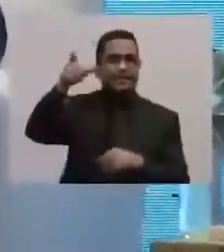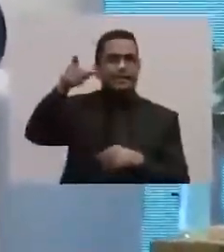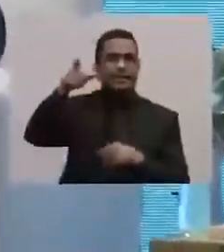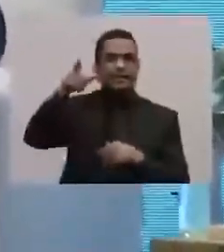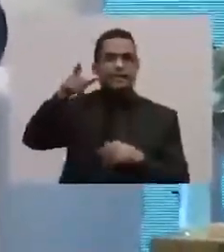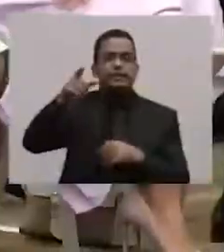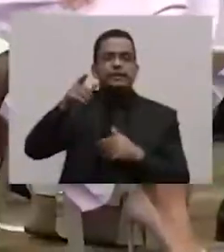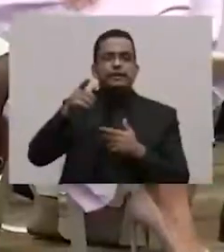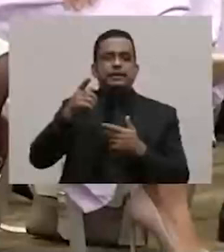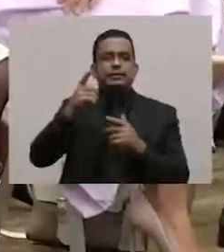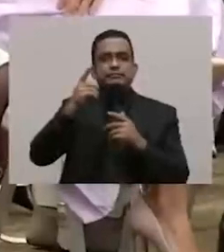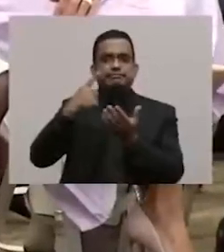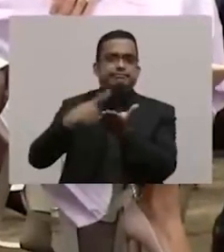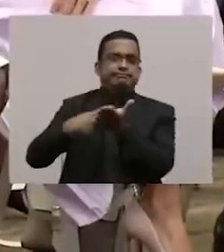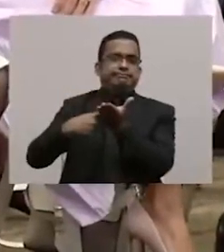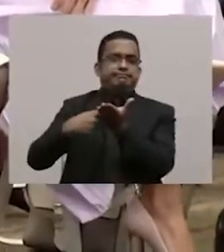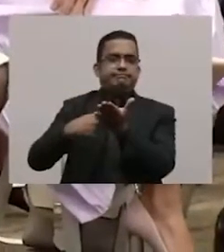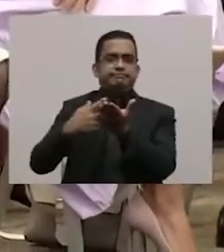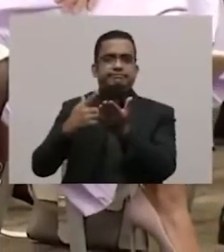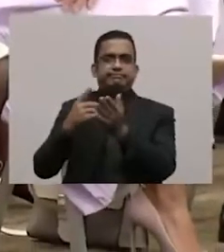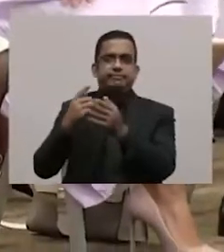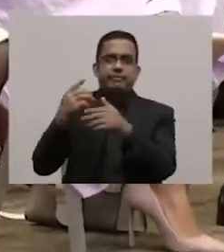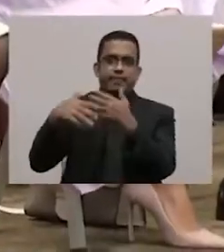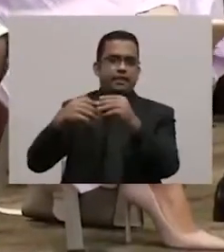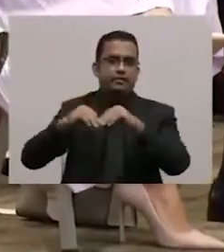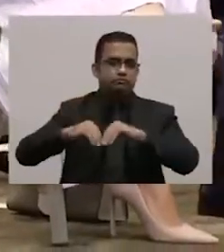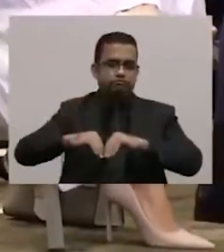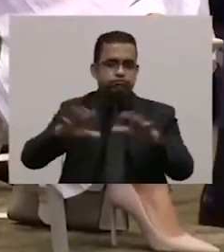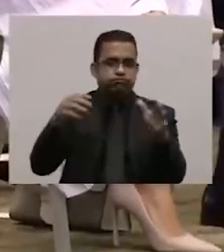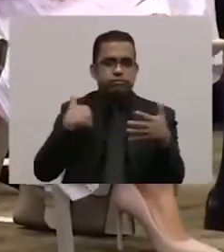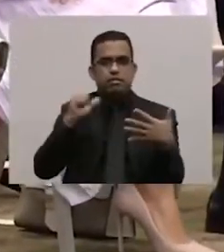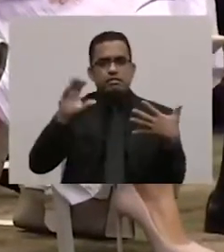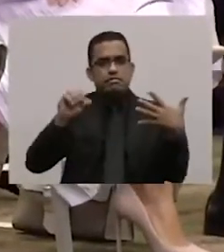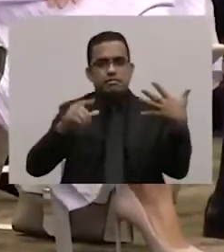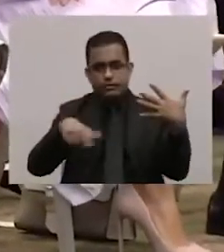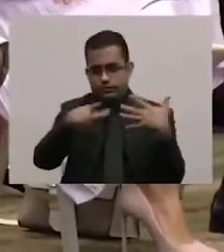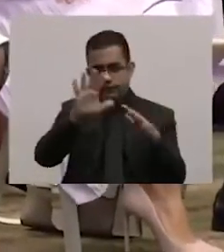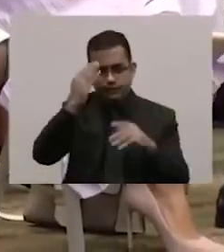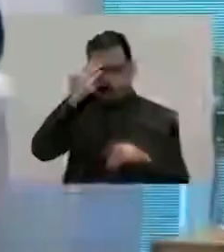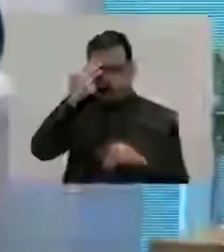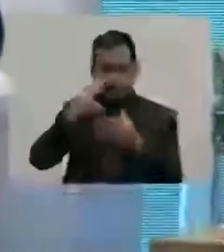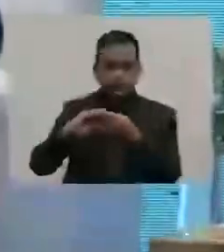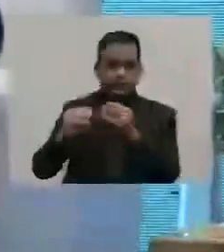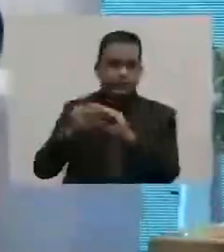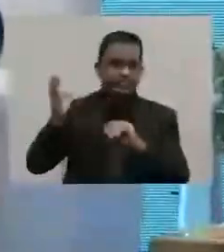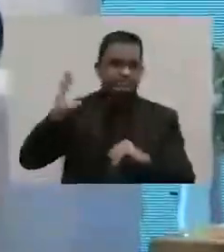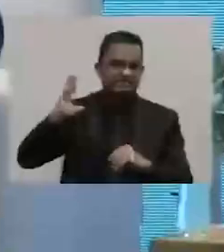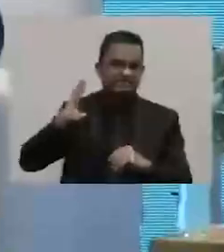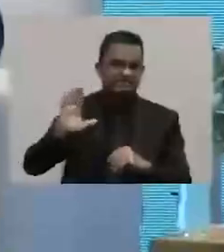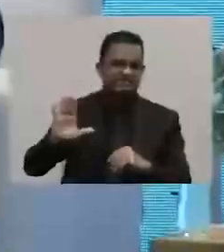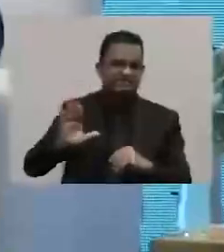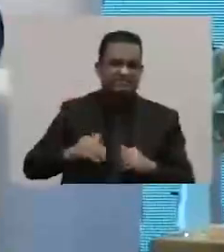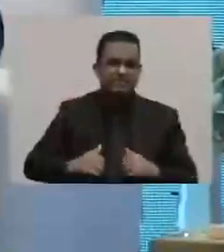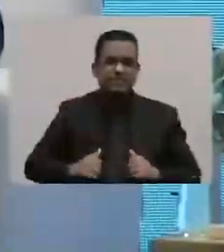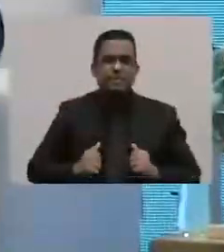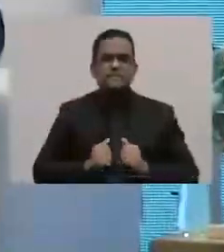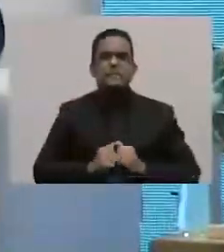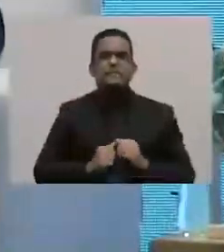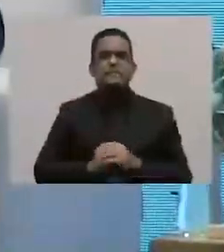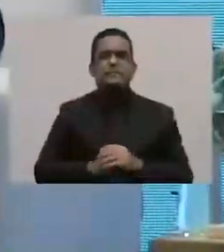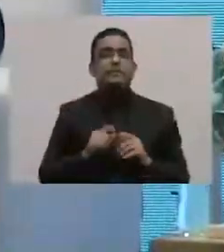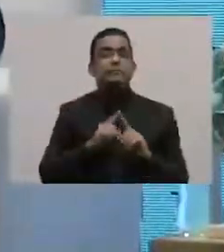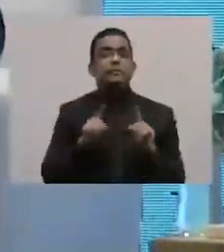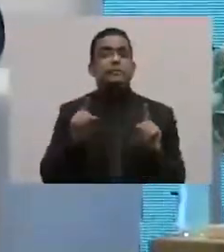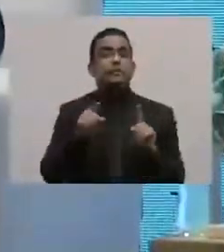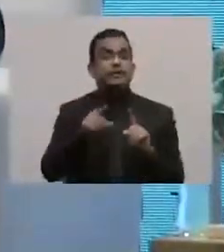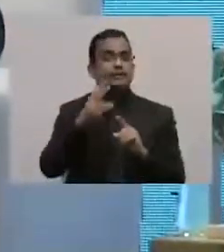el respeto a la voluntad popular, y lo otro es una historia que no se la tengo que contar, todos ustedes la conocen. Pero yo creo que toda